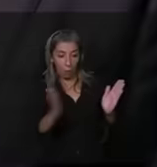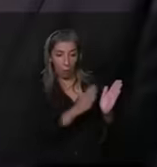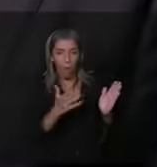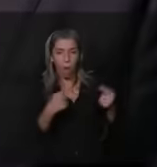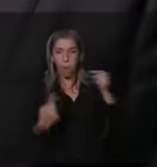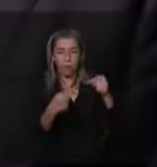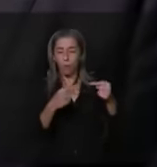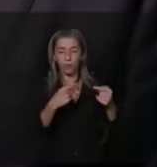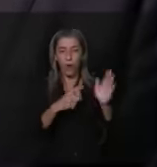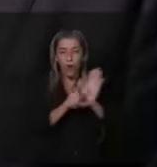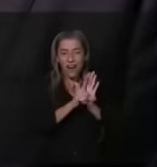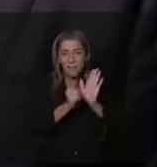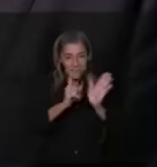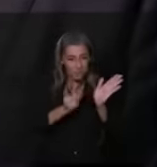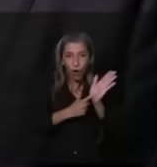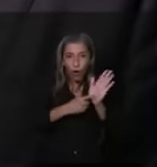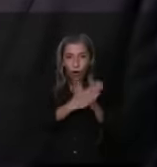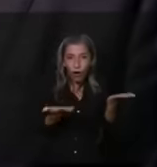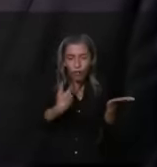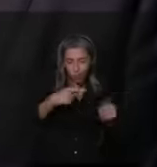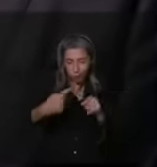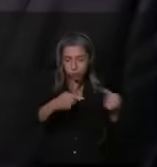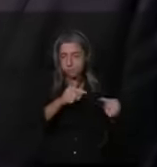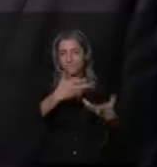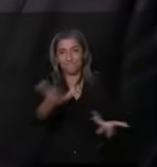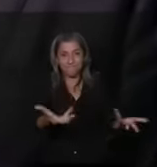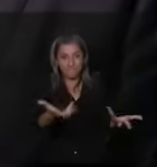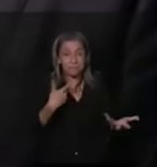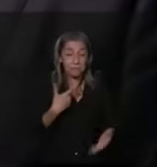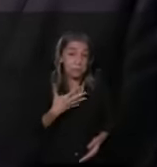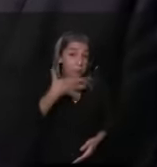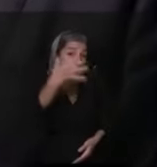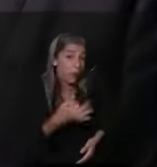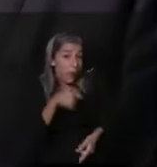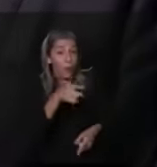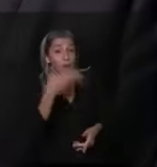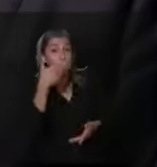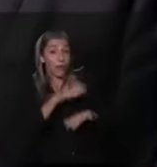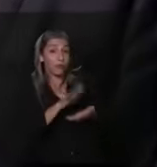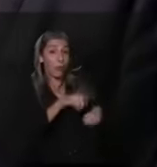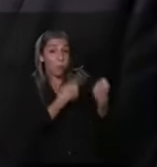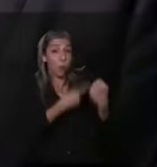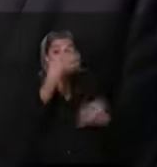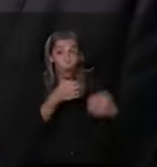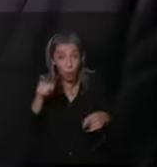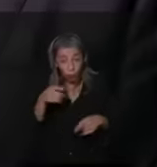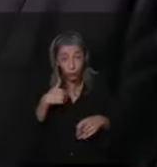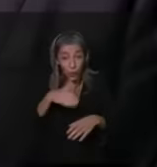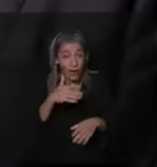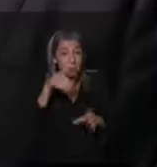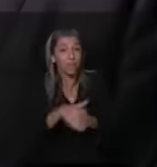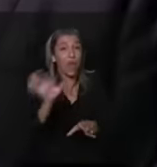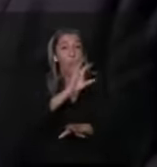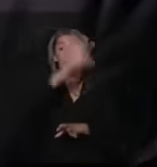me parece bastante osado lo tuyo de decir que te vas a estar metiendo en dependencias que tienen que ver con el aspecto de las provincias. Es decir,